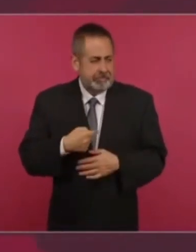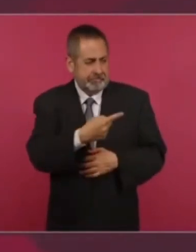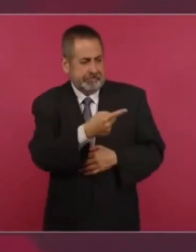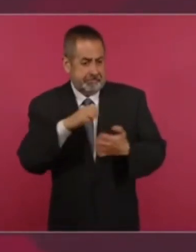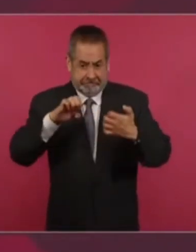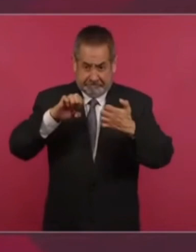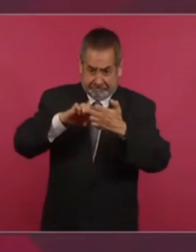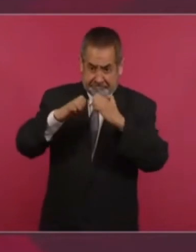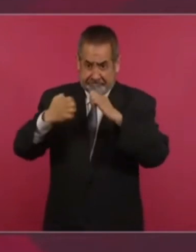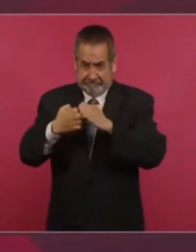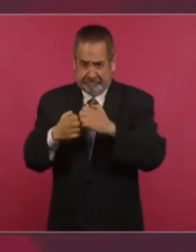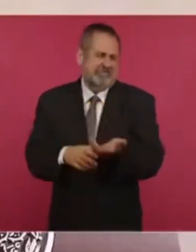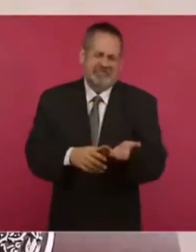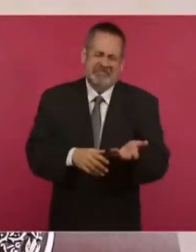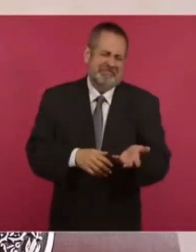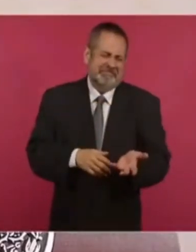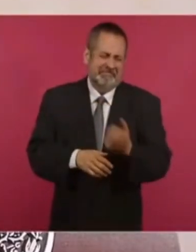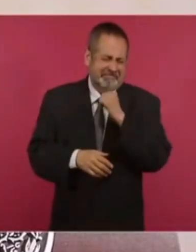enemigos,